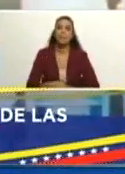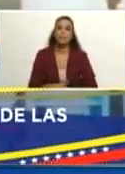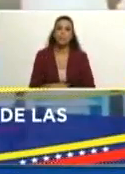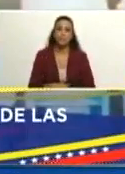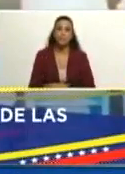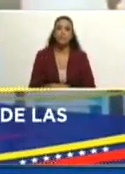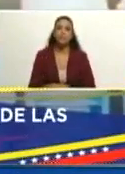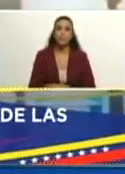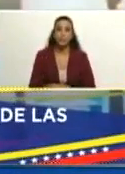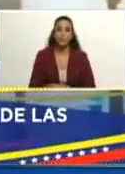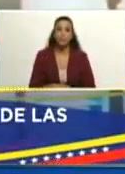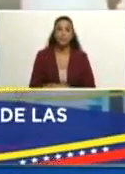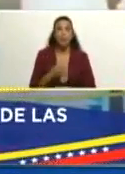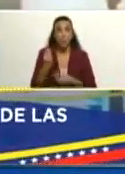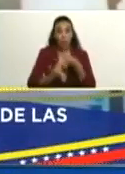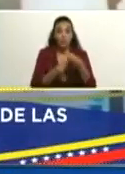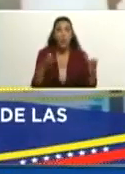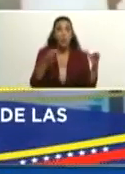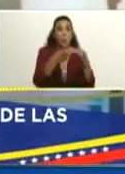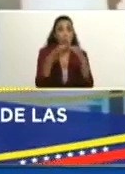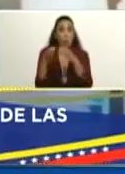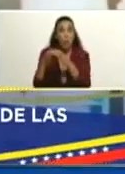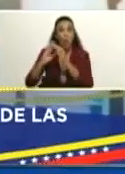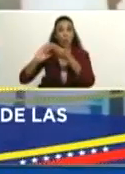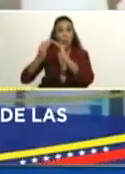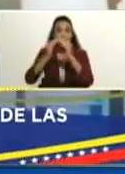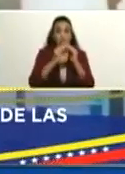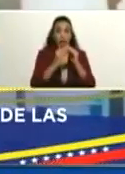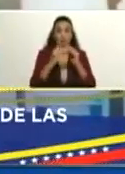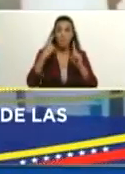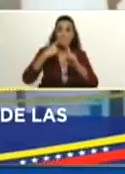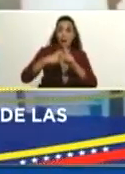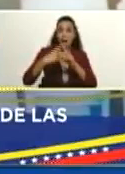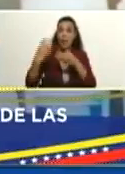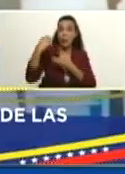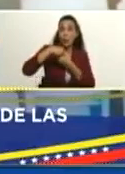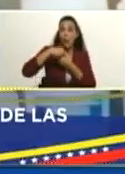Así es. Por eso es que las brigadas comunitarias militares,